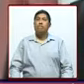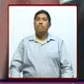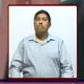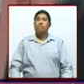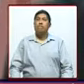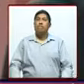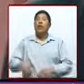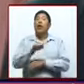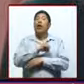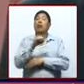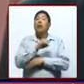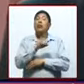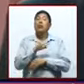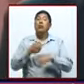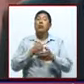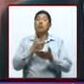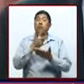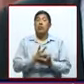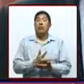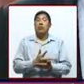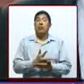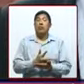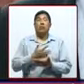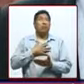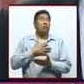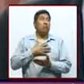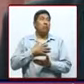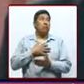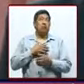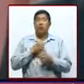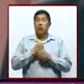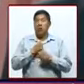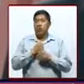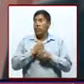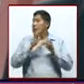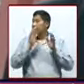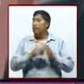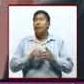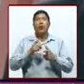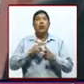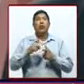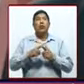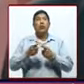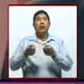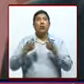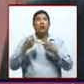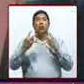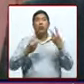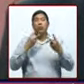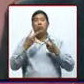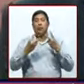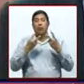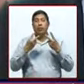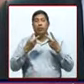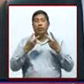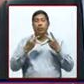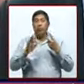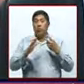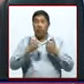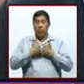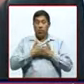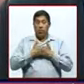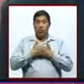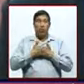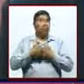Mi autito estaba estacionado aquí. Yo vivo en la ciudad de Cochabamba, mi hijo es el que lo maneja. Entonces vino a visitarlo a su